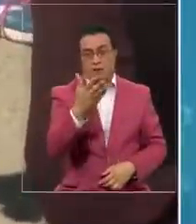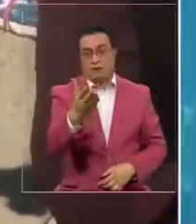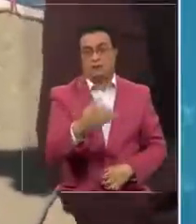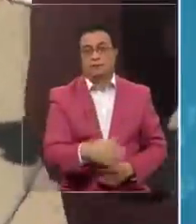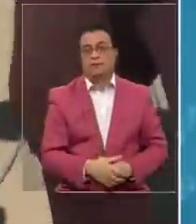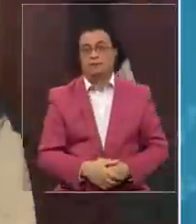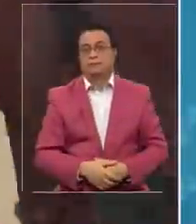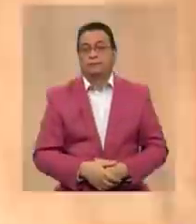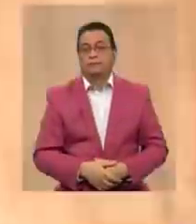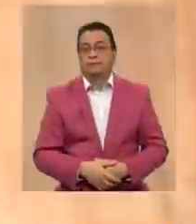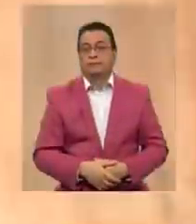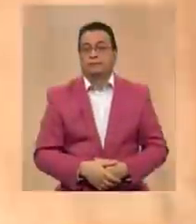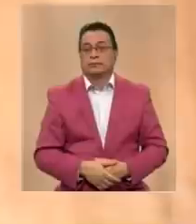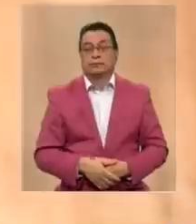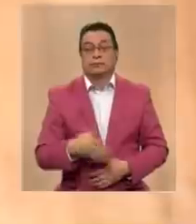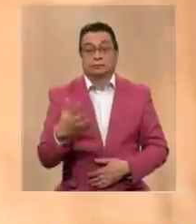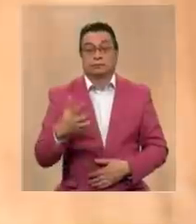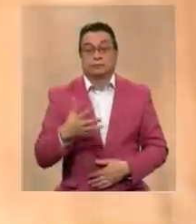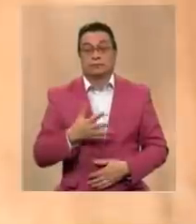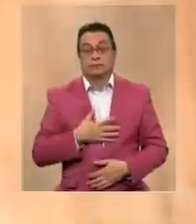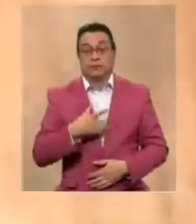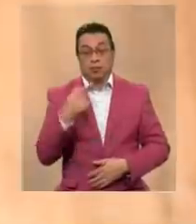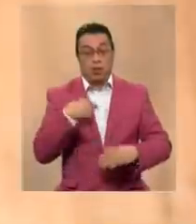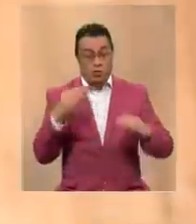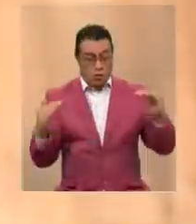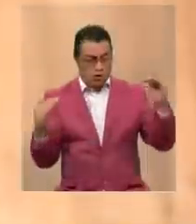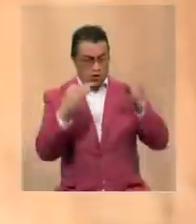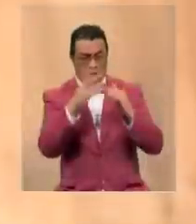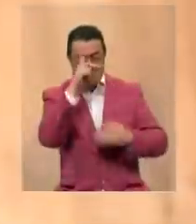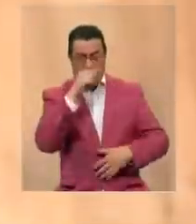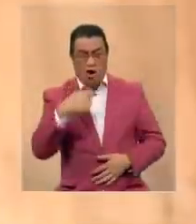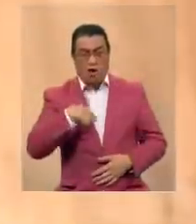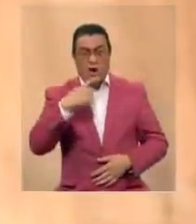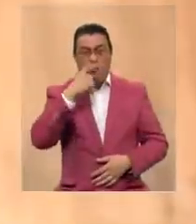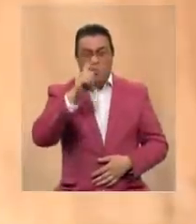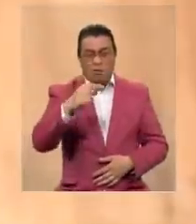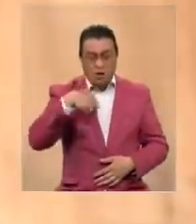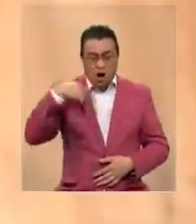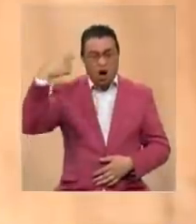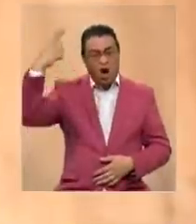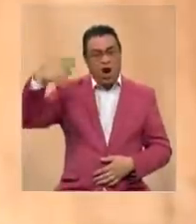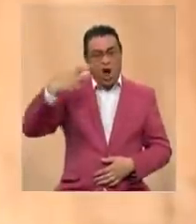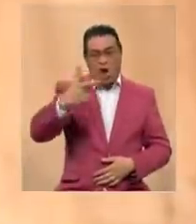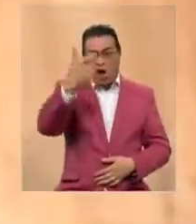ustedes. Me compararon con un loco, con una persona,